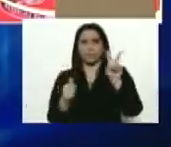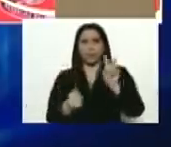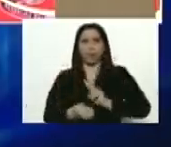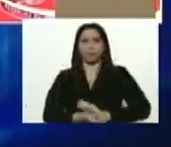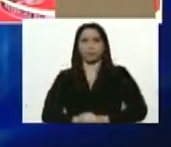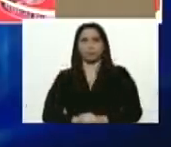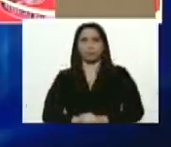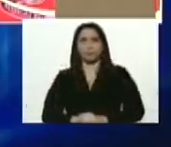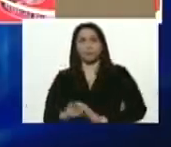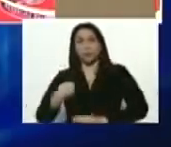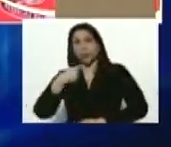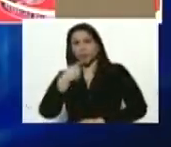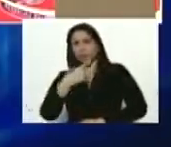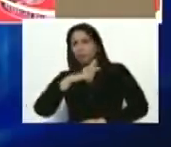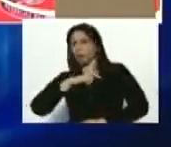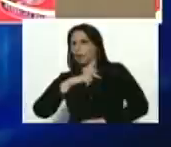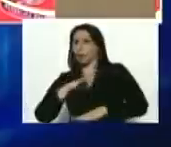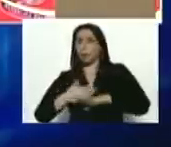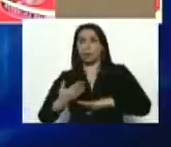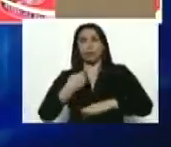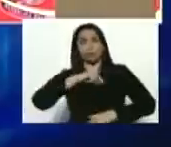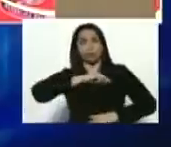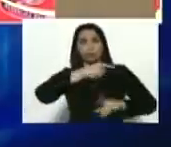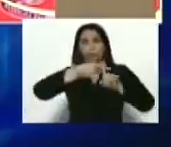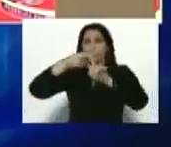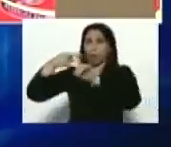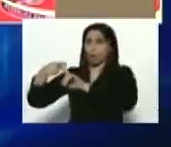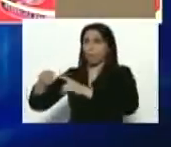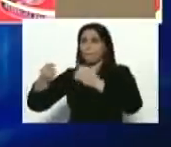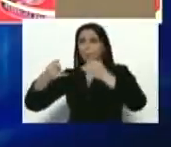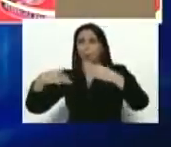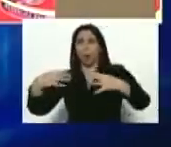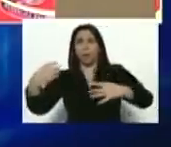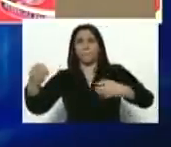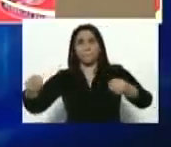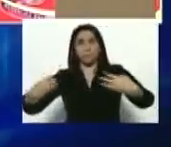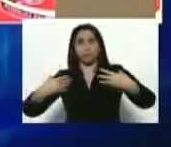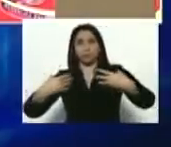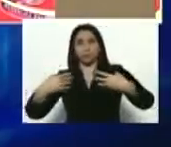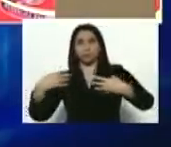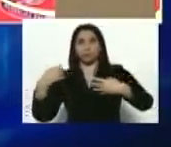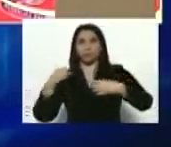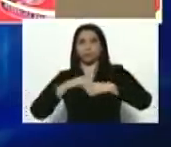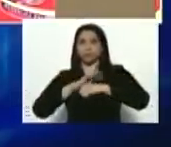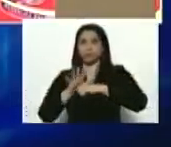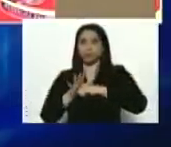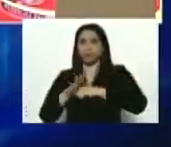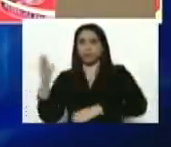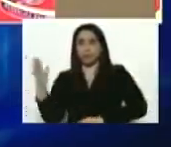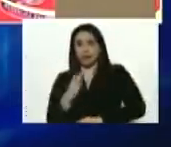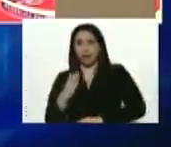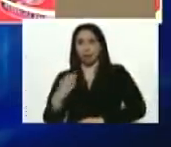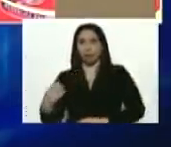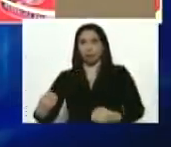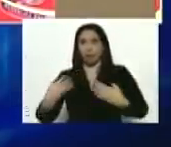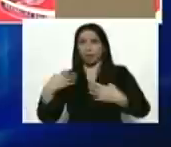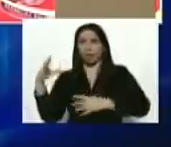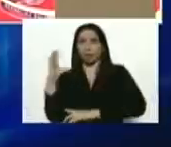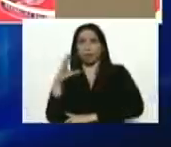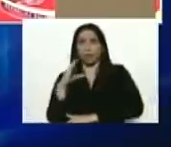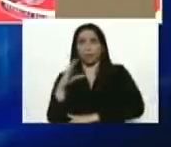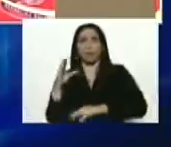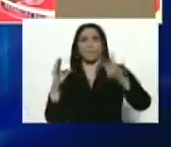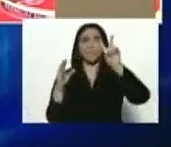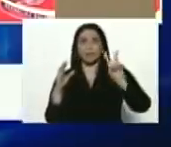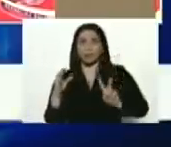Y digo que es curioso porque cuando sumamos los casos que han llegado contagiados de Colombia, en Venezuela